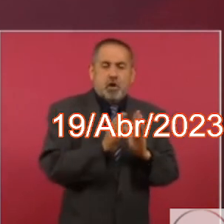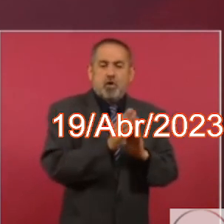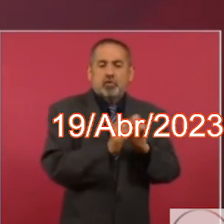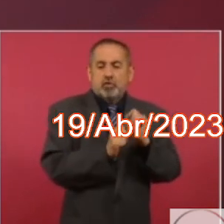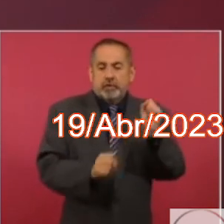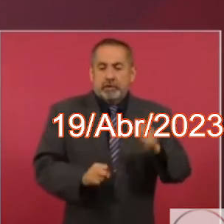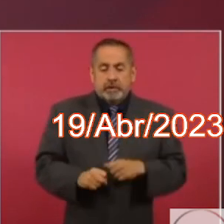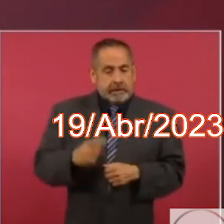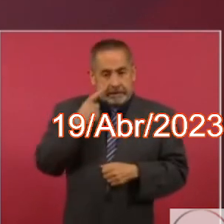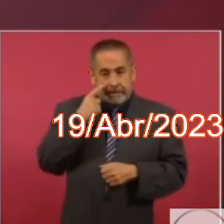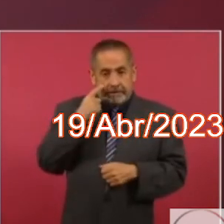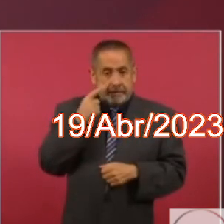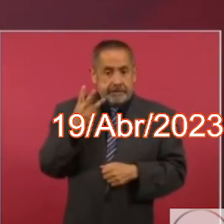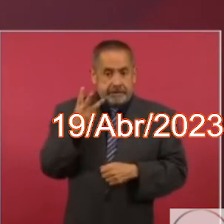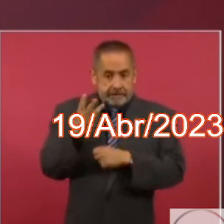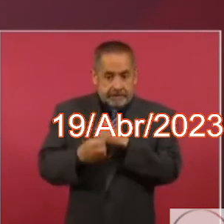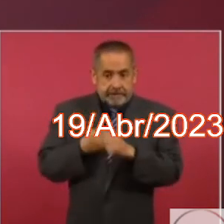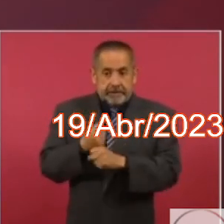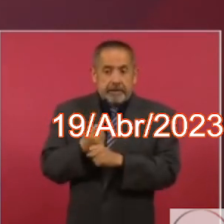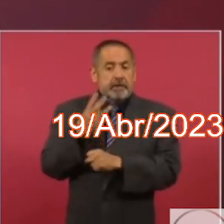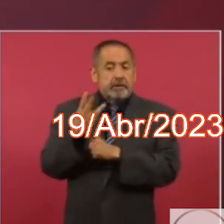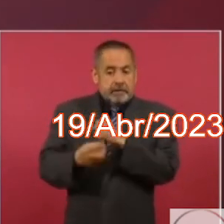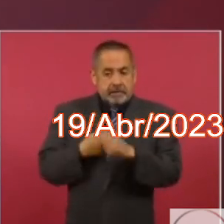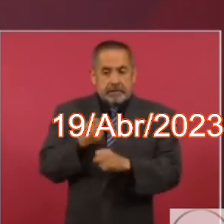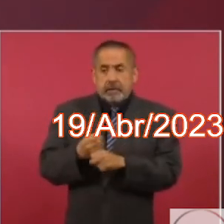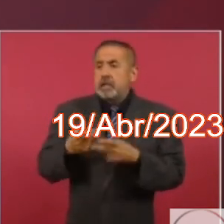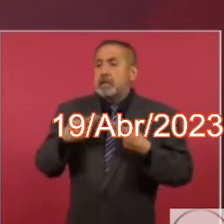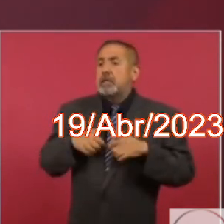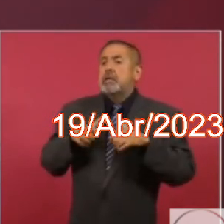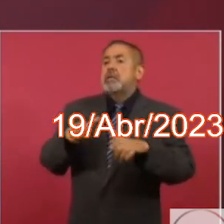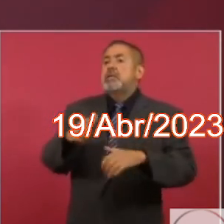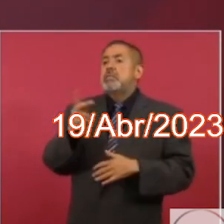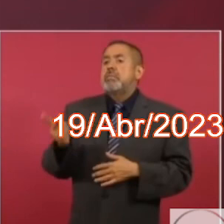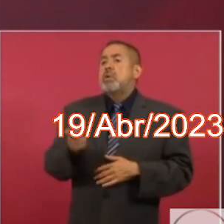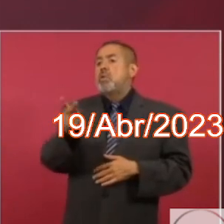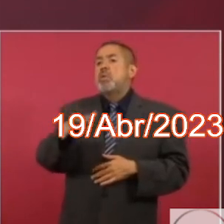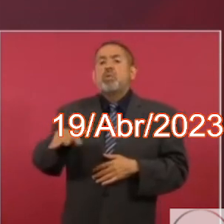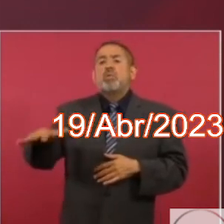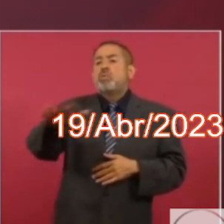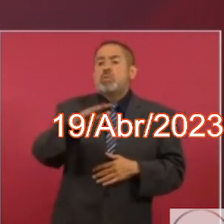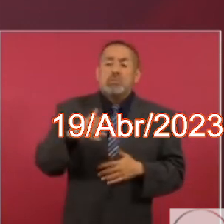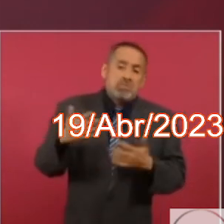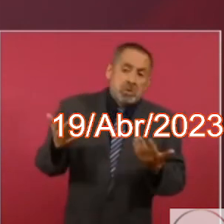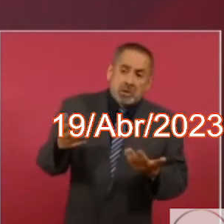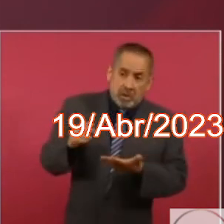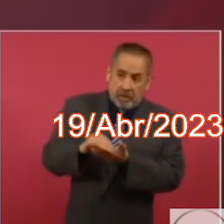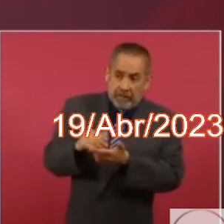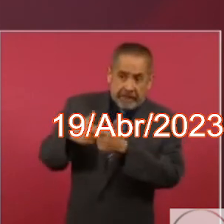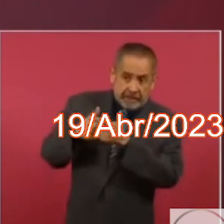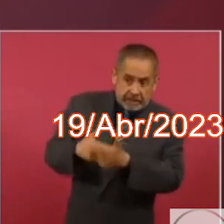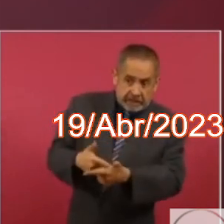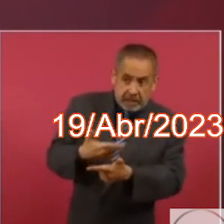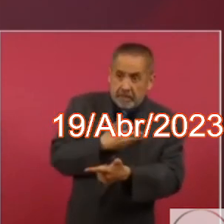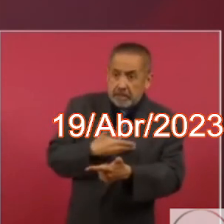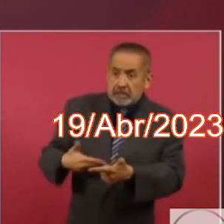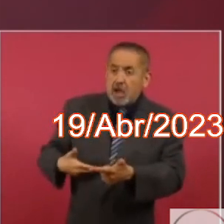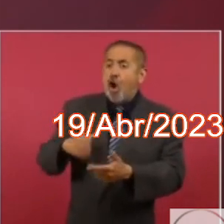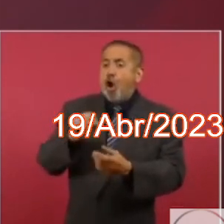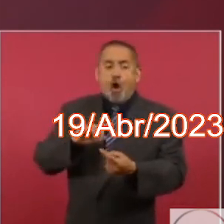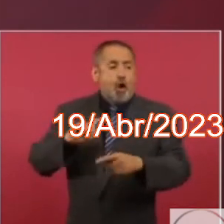Cada 3 años se le va a preguntar al pueblo: ¿quieres que continúe el presidente o